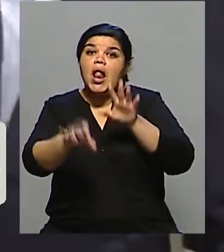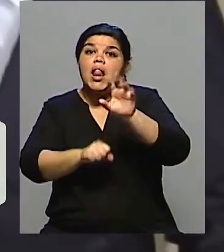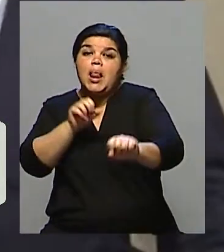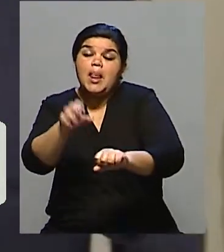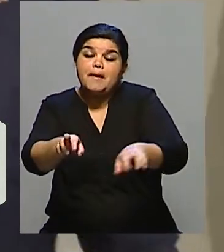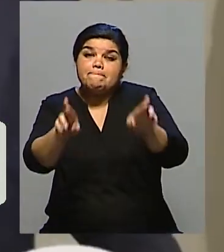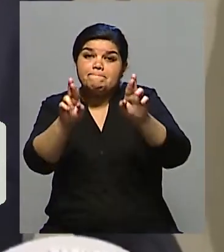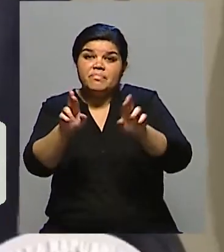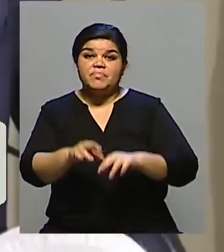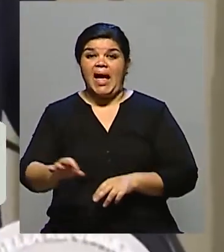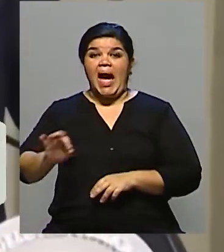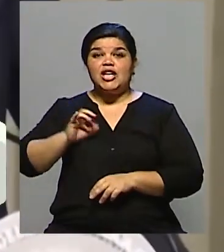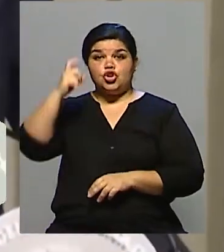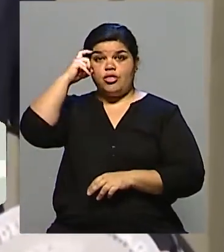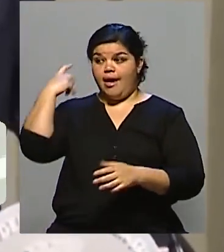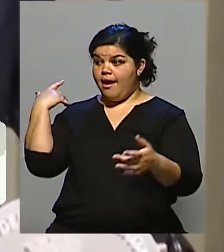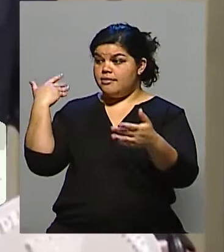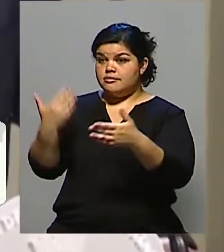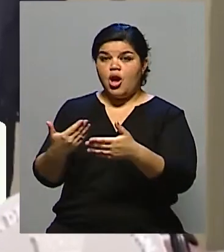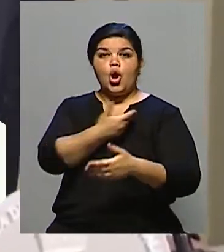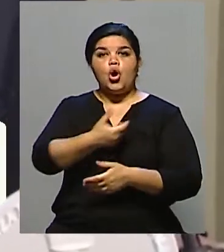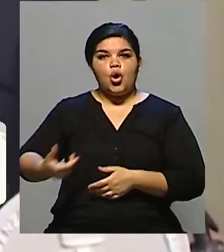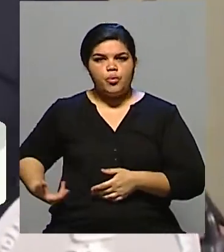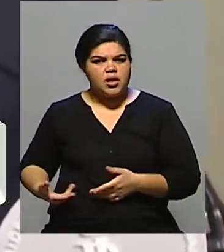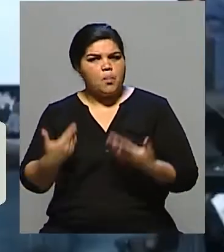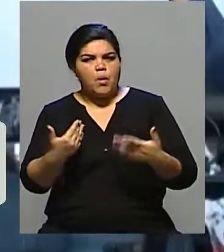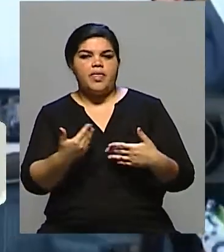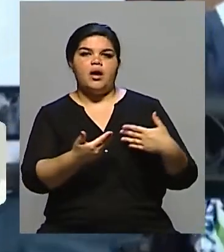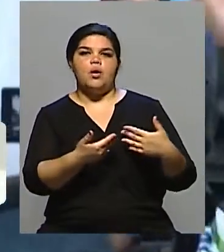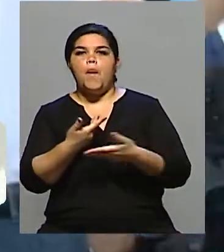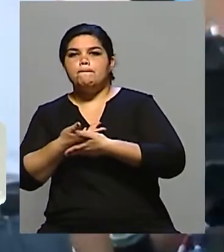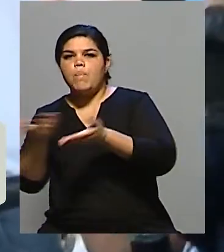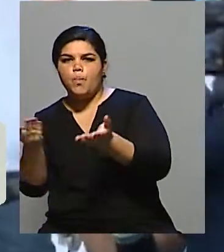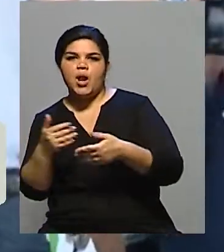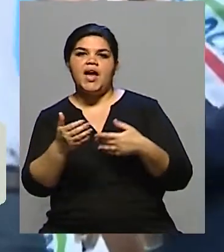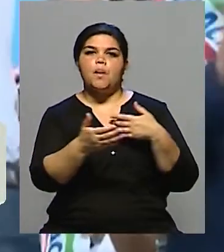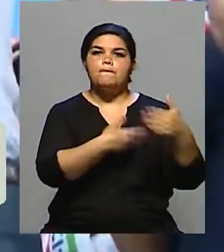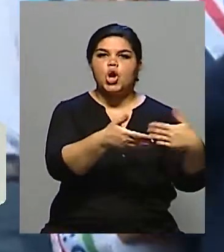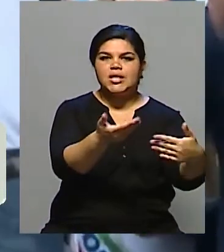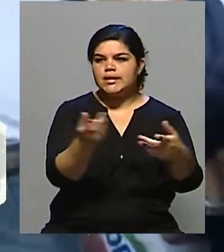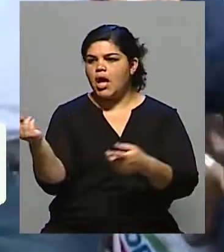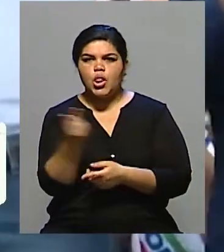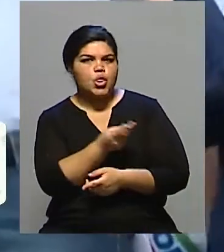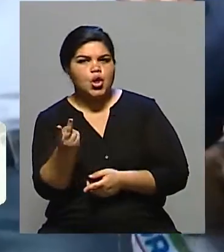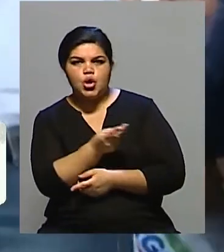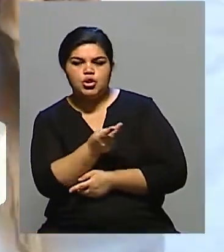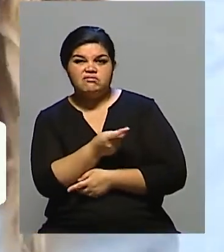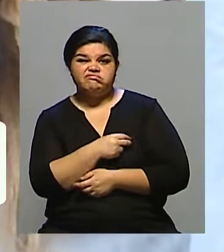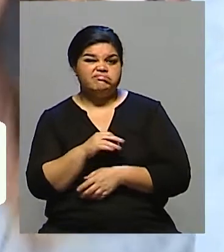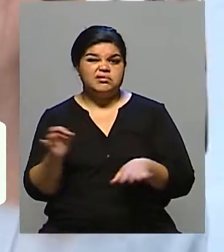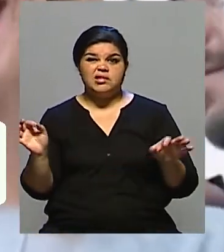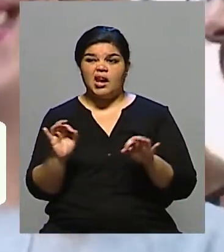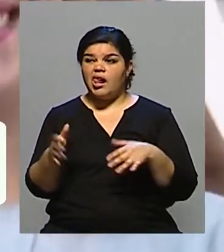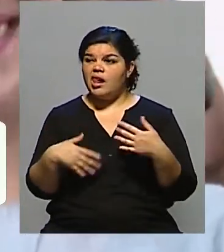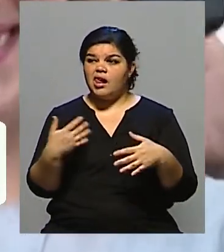años que, tanto populista como progresista, que no han hecho absolutamente nada en una crisis que